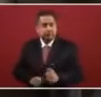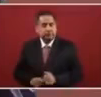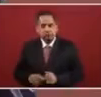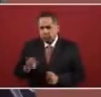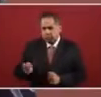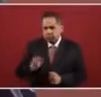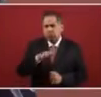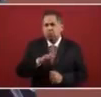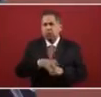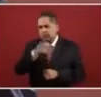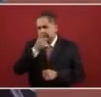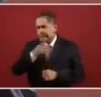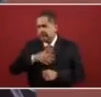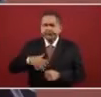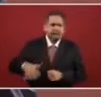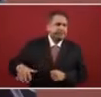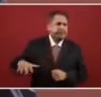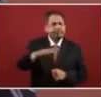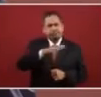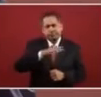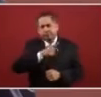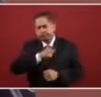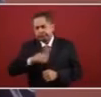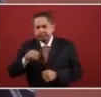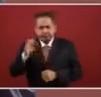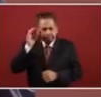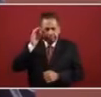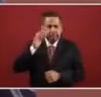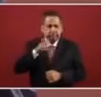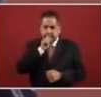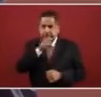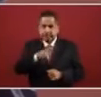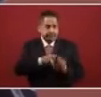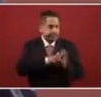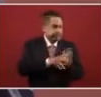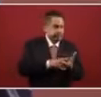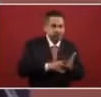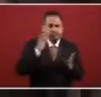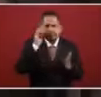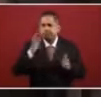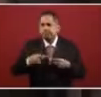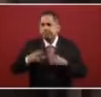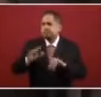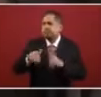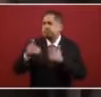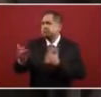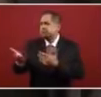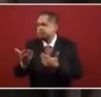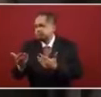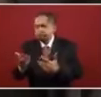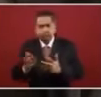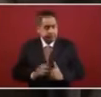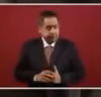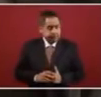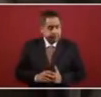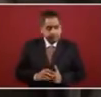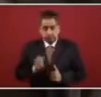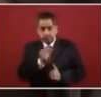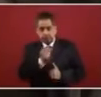pueblo y usted lo hace, nosotros los periodistas también estamos obligados a escuchar al pueblo. Hay incluso